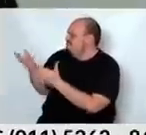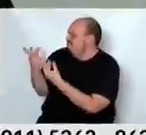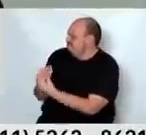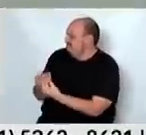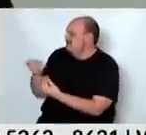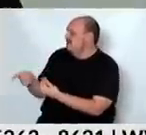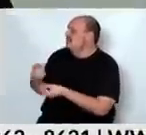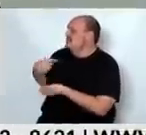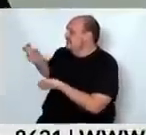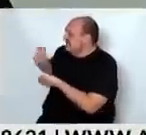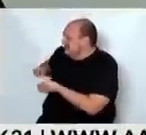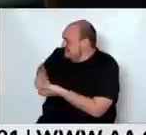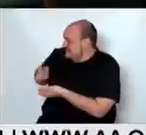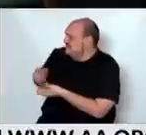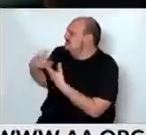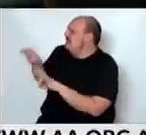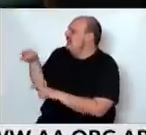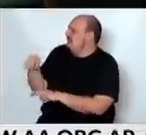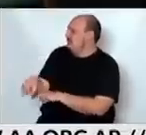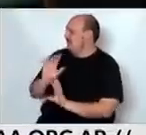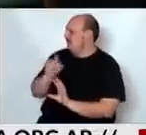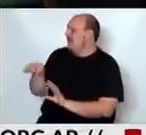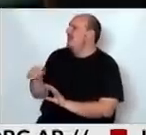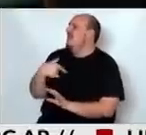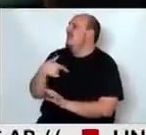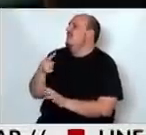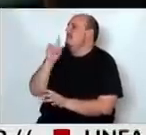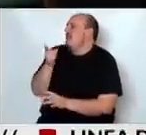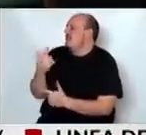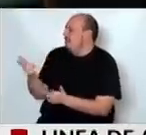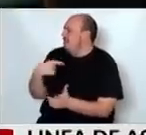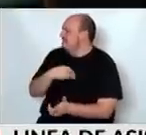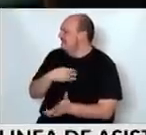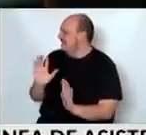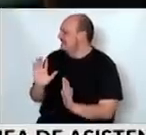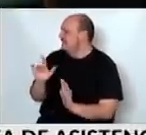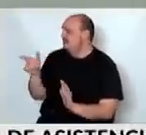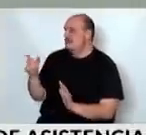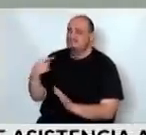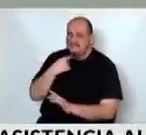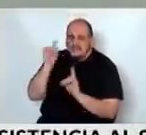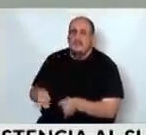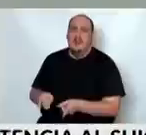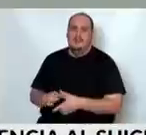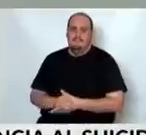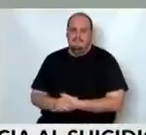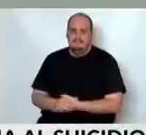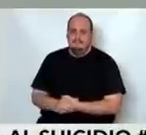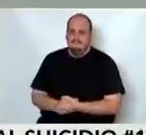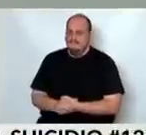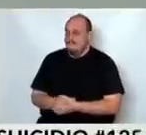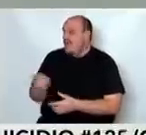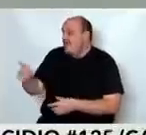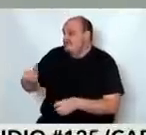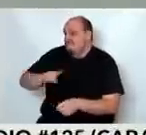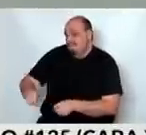ratones para estar a su lado, para llevarlo de la mano, para que él se sienta que ahí no había peligro, pero bueno, no. Él no